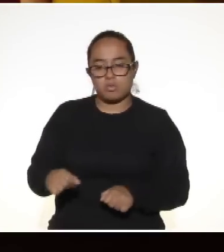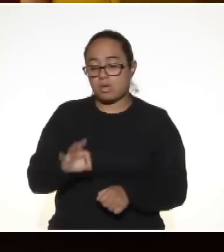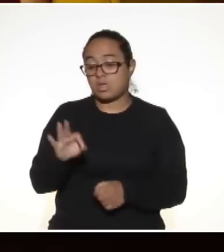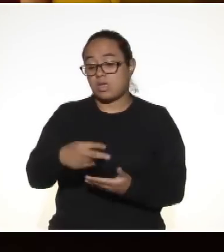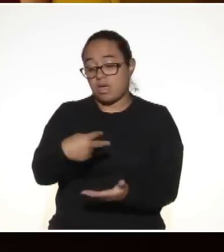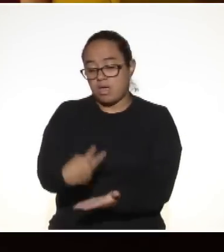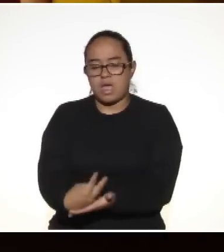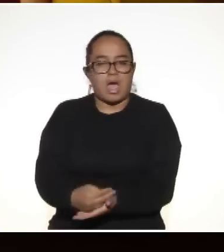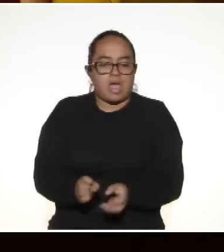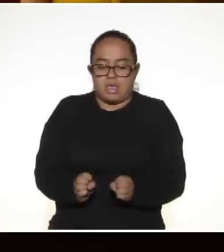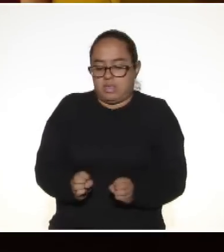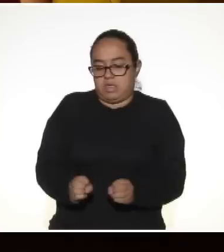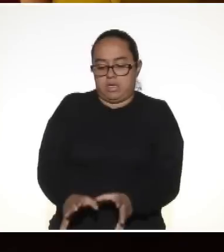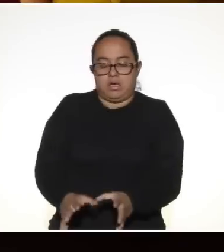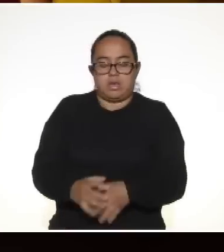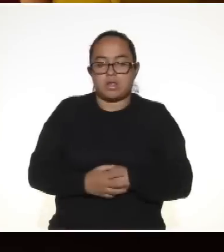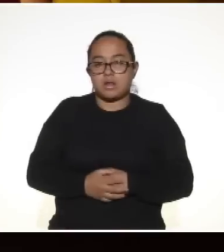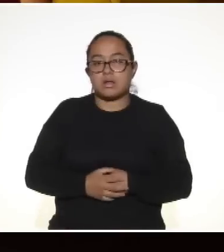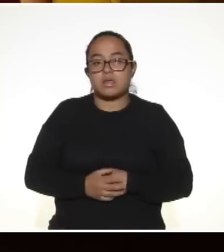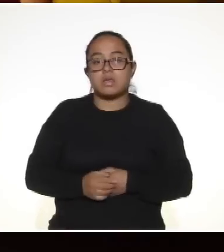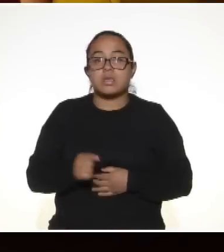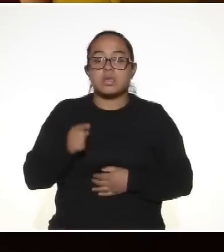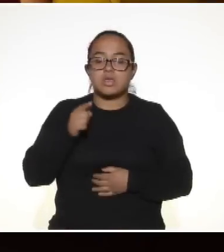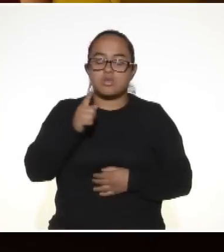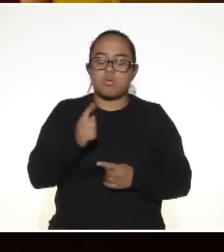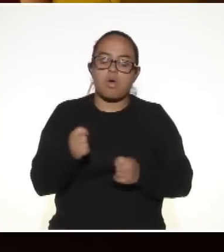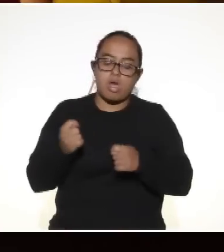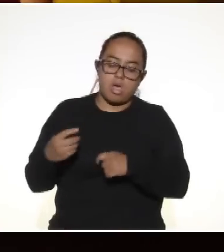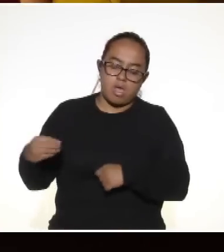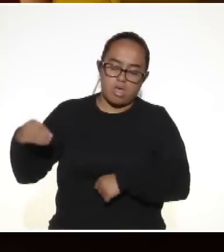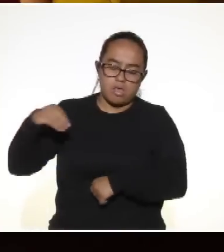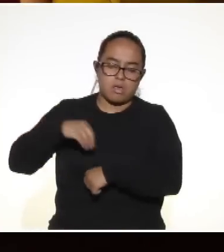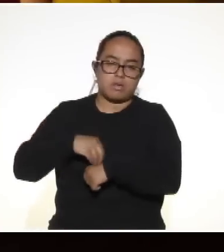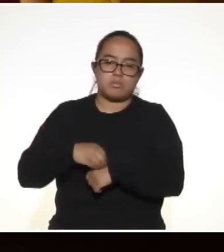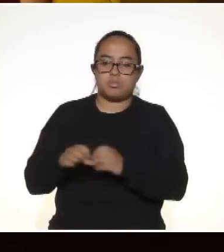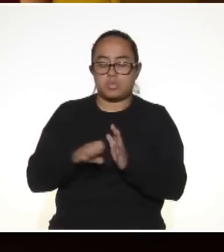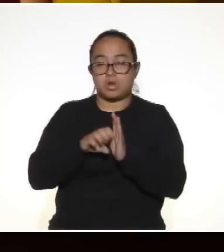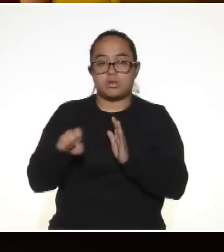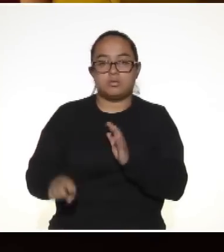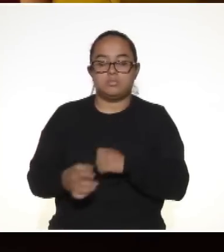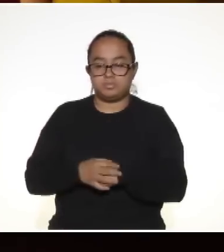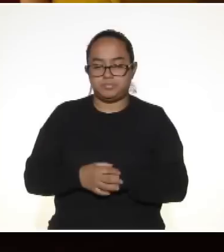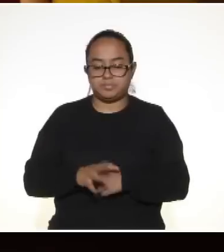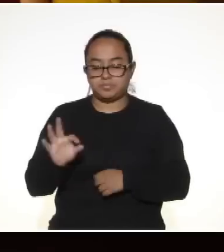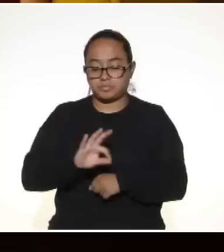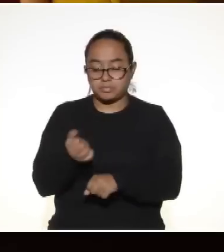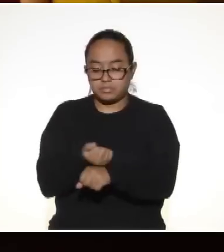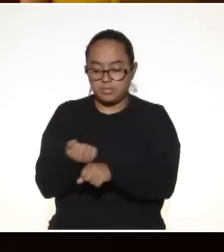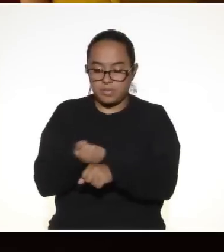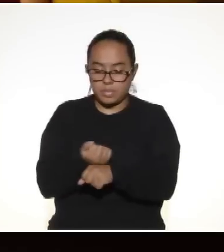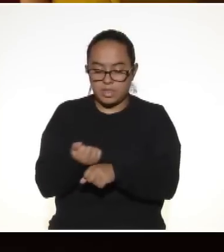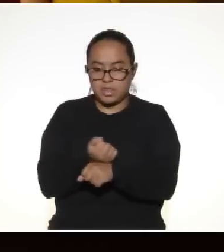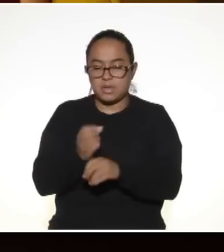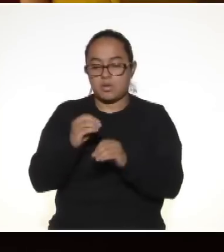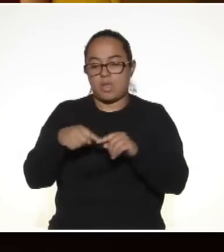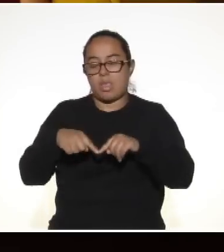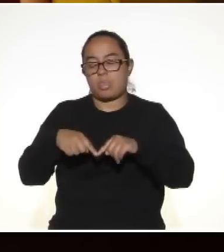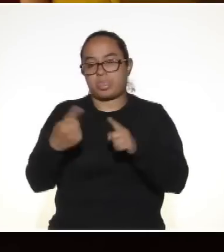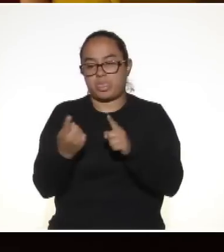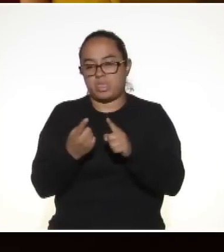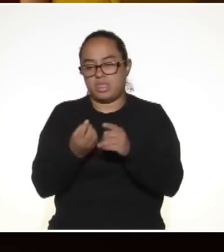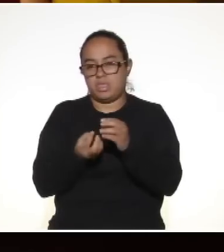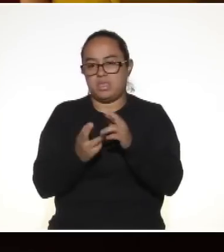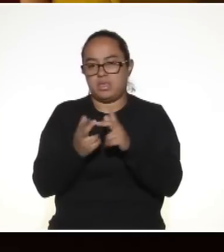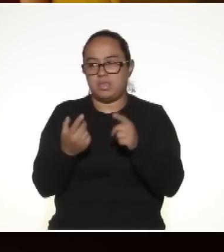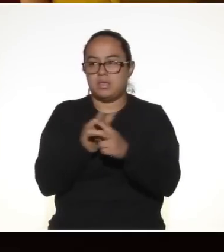ahí déjalo. Y la otra, no le pongas nada, o sea, que no sea, por ejemplo, si hubiera sangrado, si fuera expuesto o algo así,